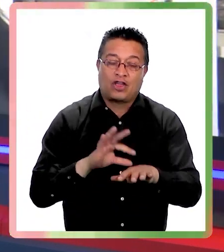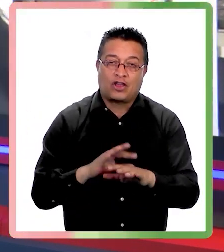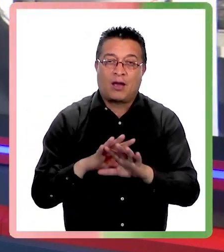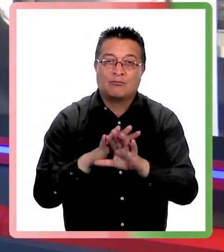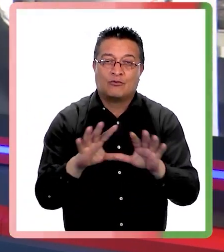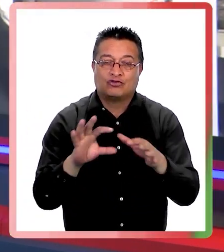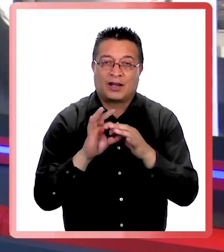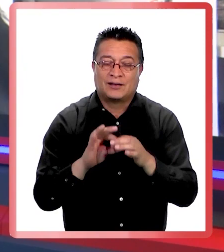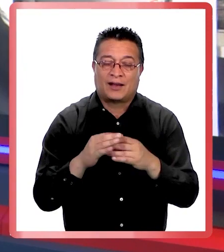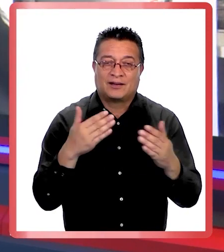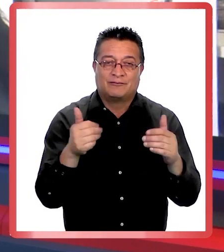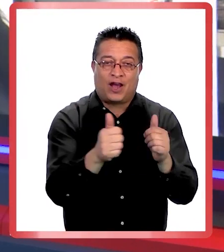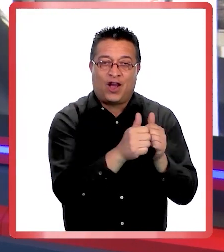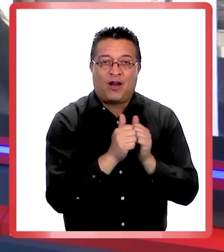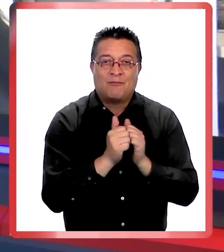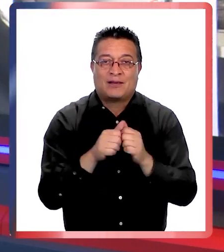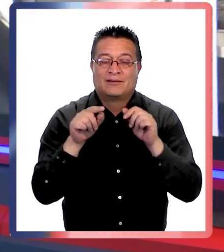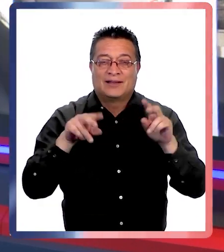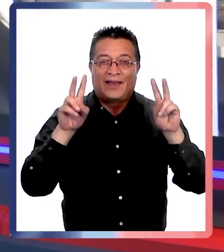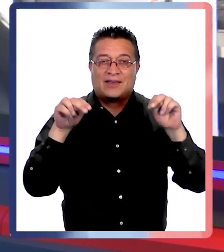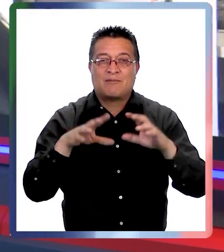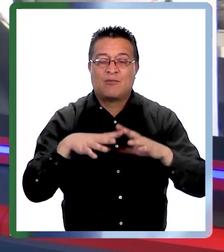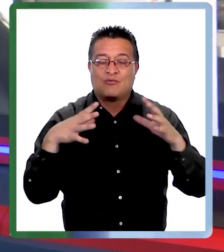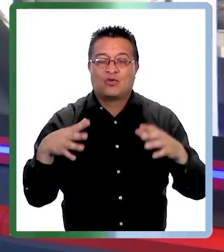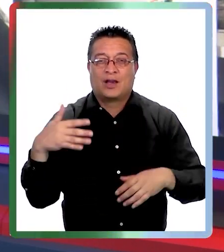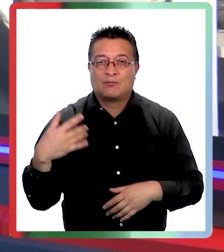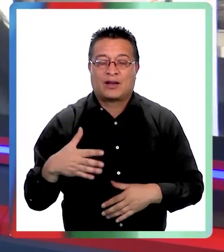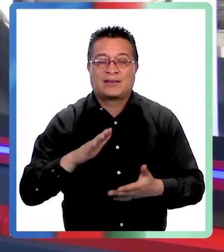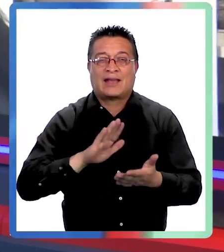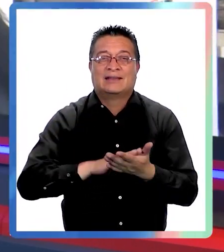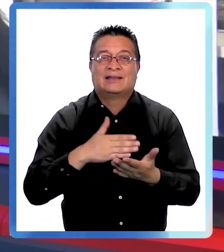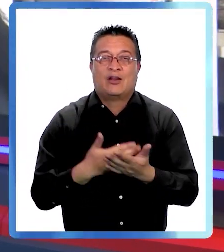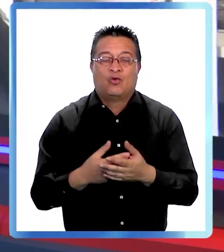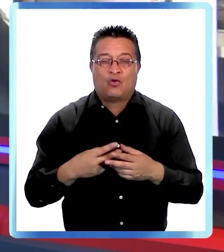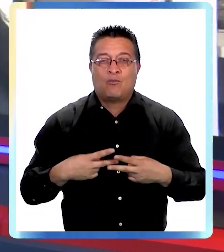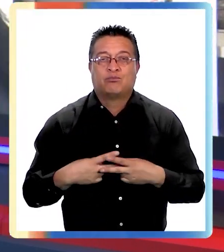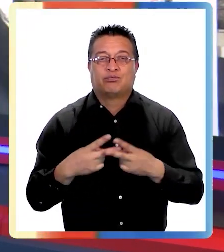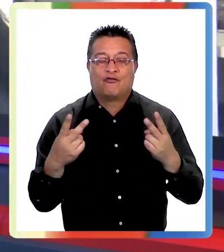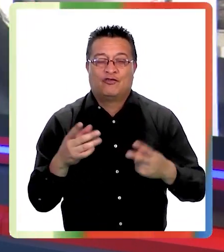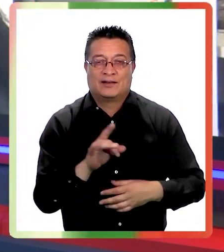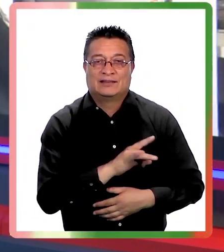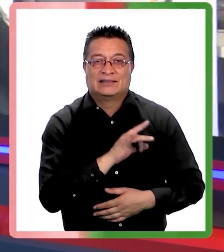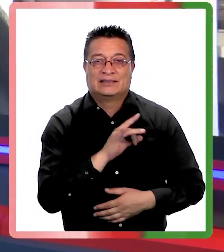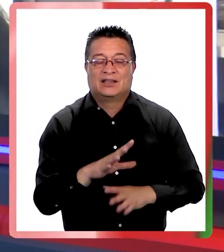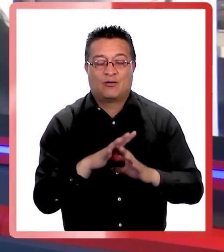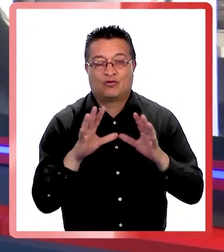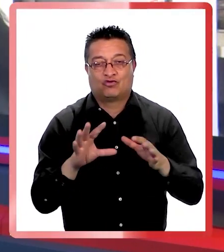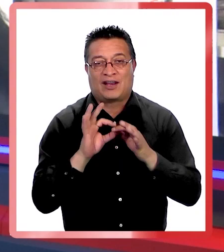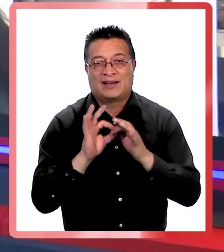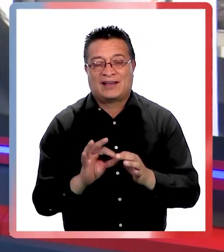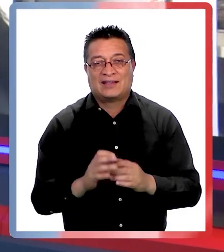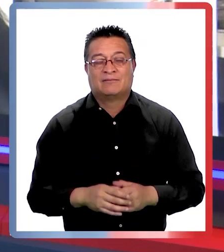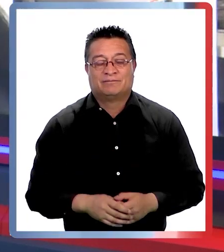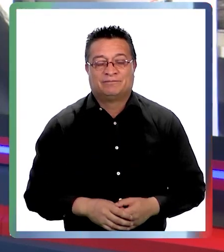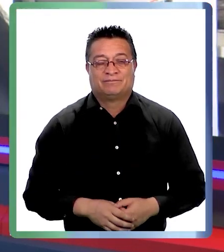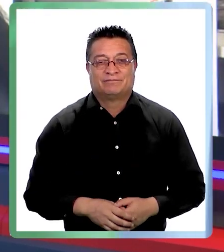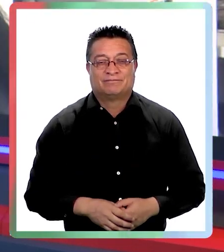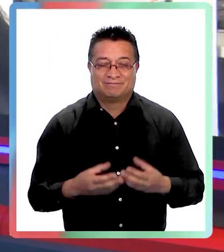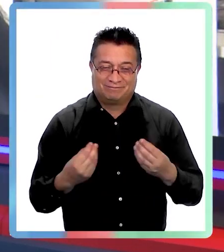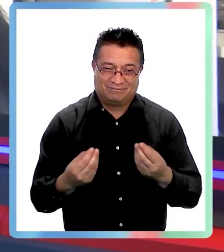Bueno, doctora, muchas gracias por acompañarnos hoy día a conversar de este tema tan importante también para la salud pública del país. Muchas